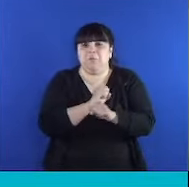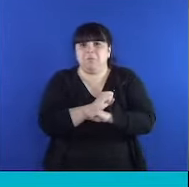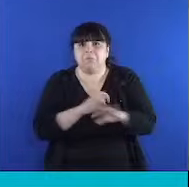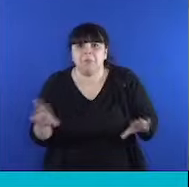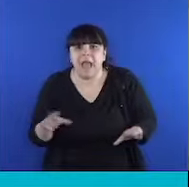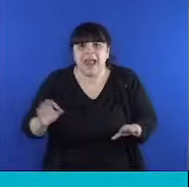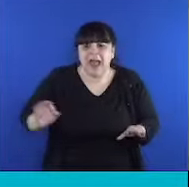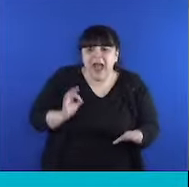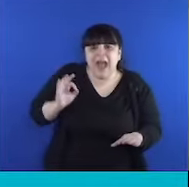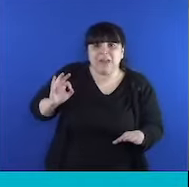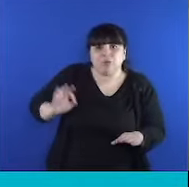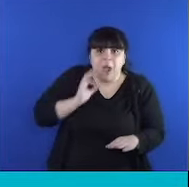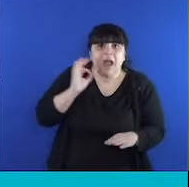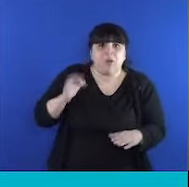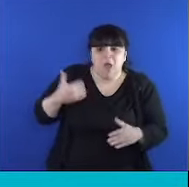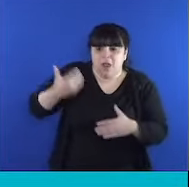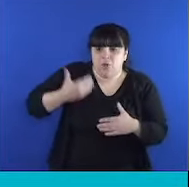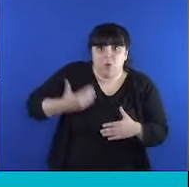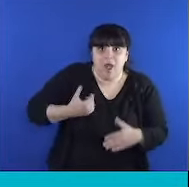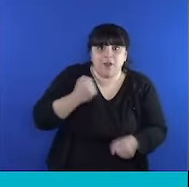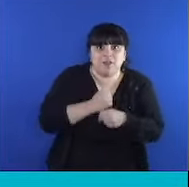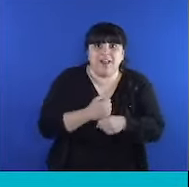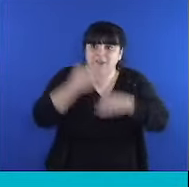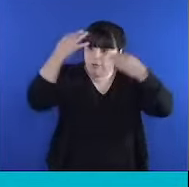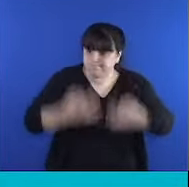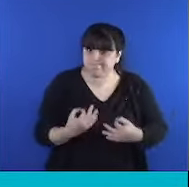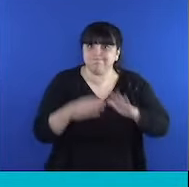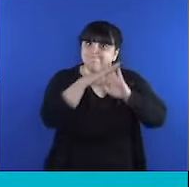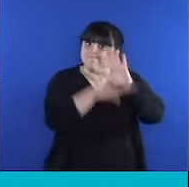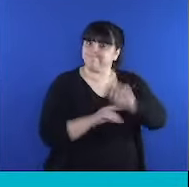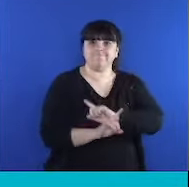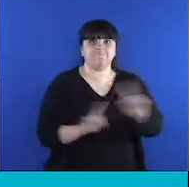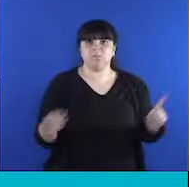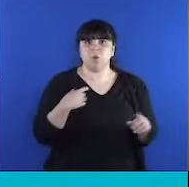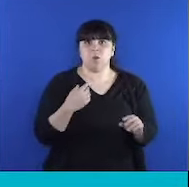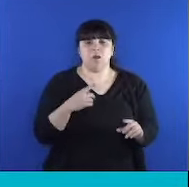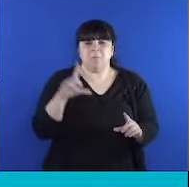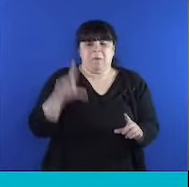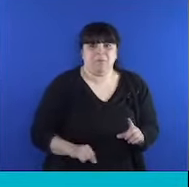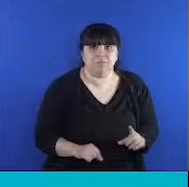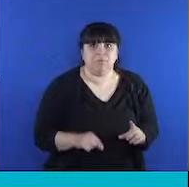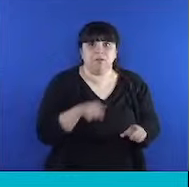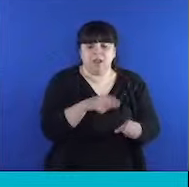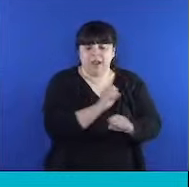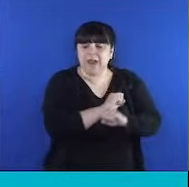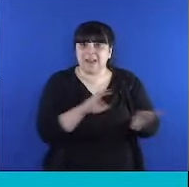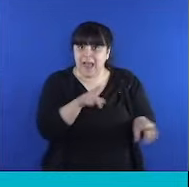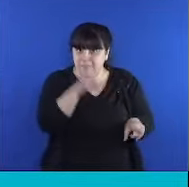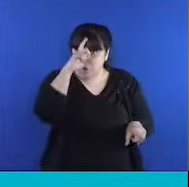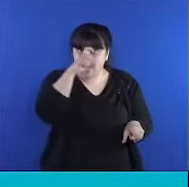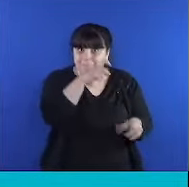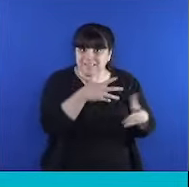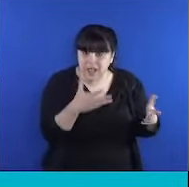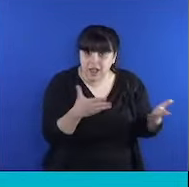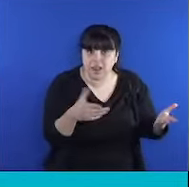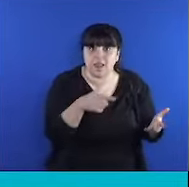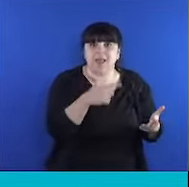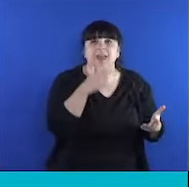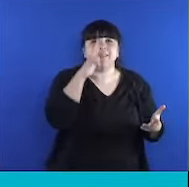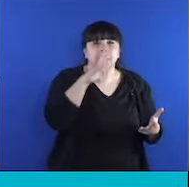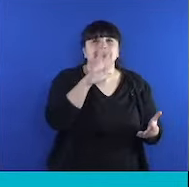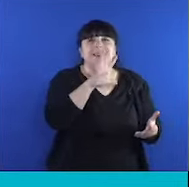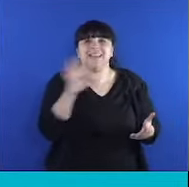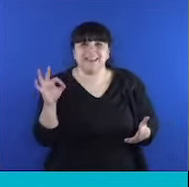muchos años y gobiernos que no han resuelto ese problema y que es muy grave en el Hospital Posadas, 3.500 de sus